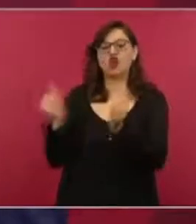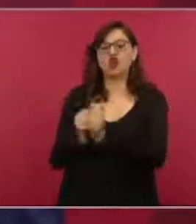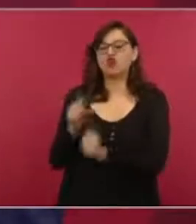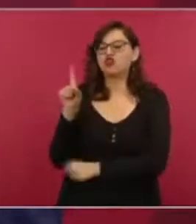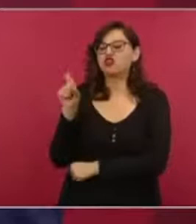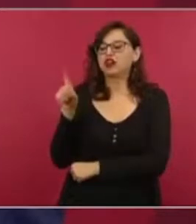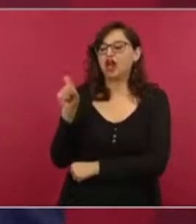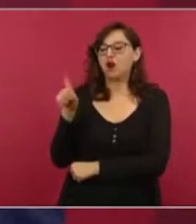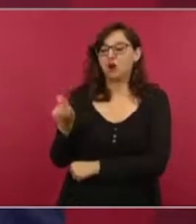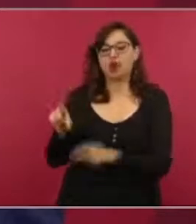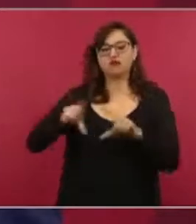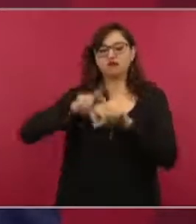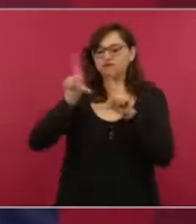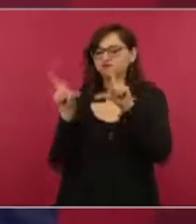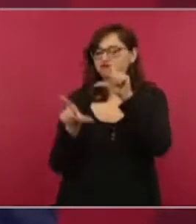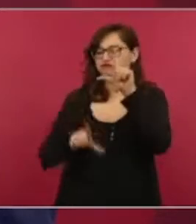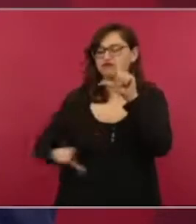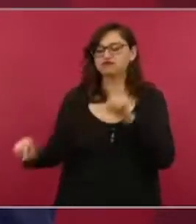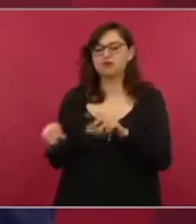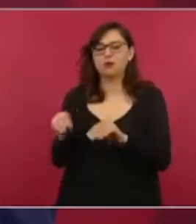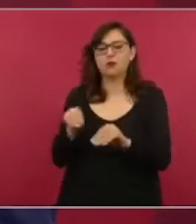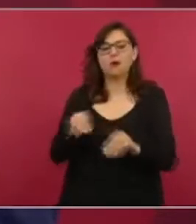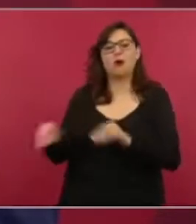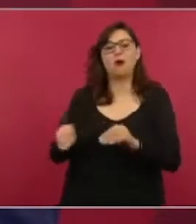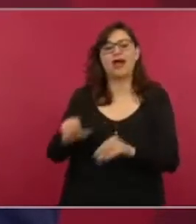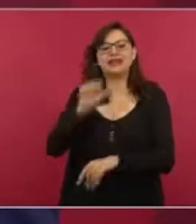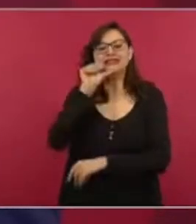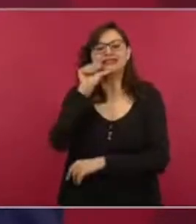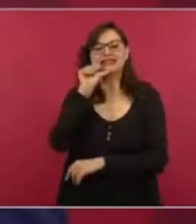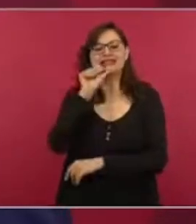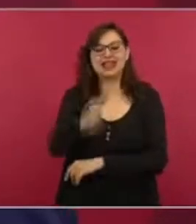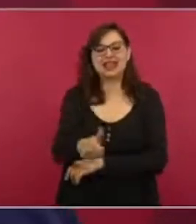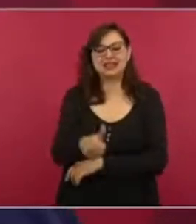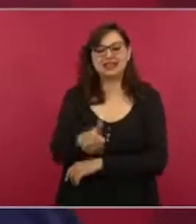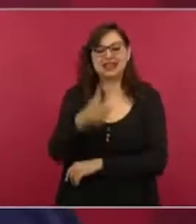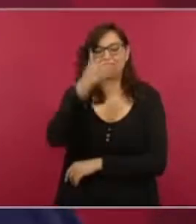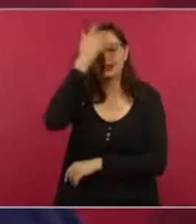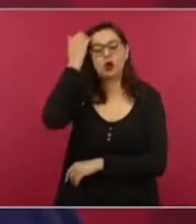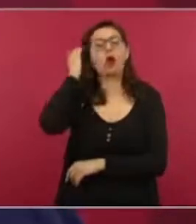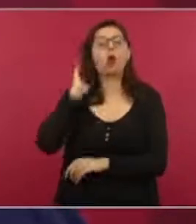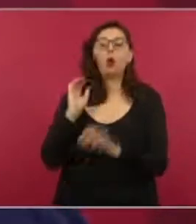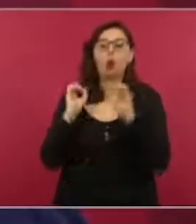están subutilizadas o paradas porque no les permiten